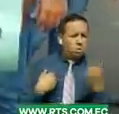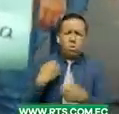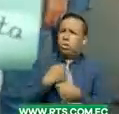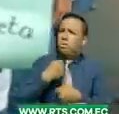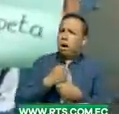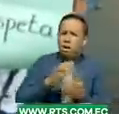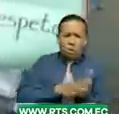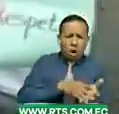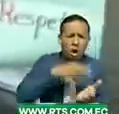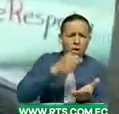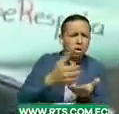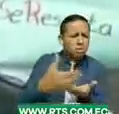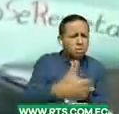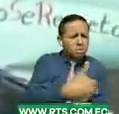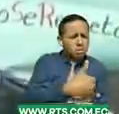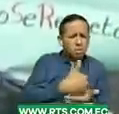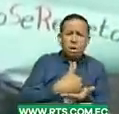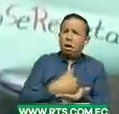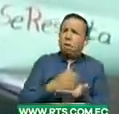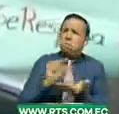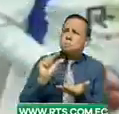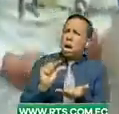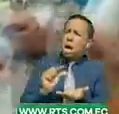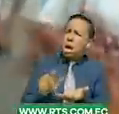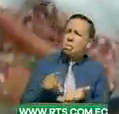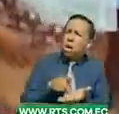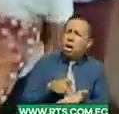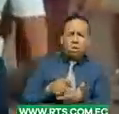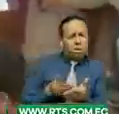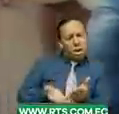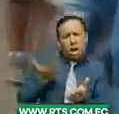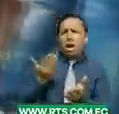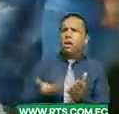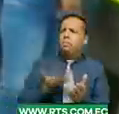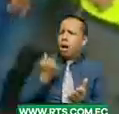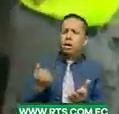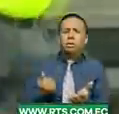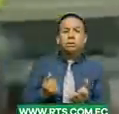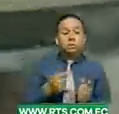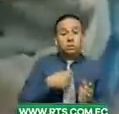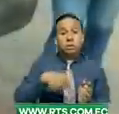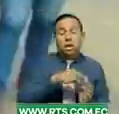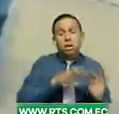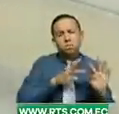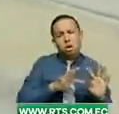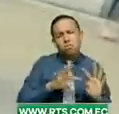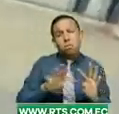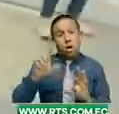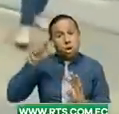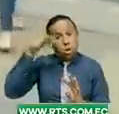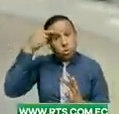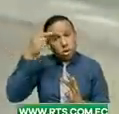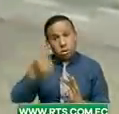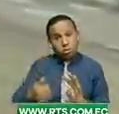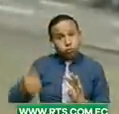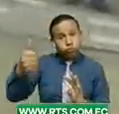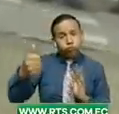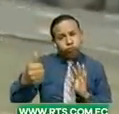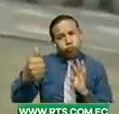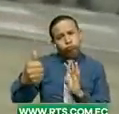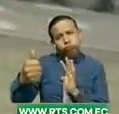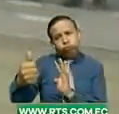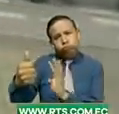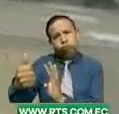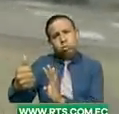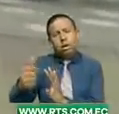del arroz. Para ello llegaron a los exteriores de la gobernación para un encuentro con la primera autoridad. Sin embargo, solo una